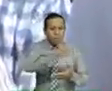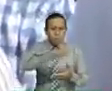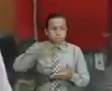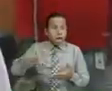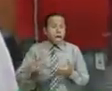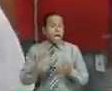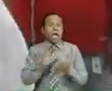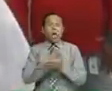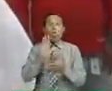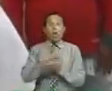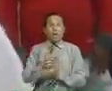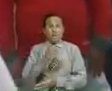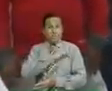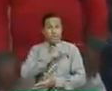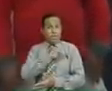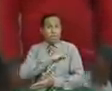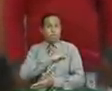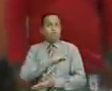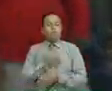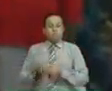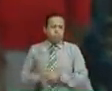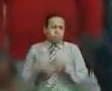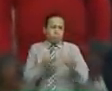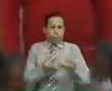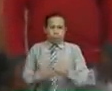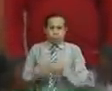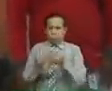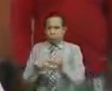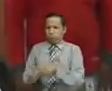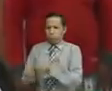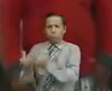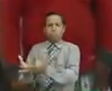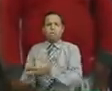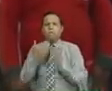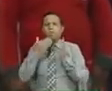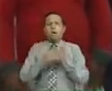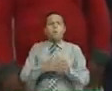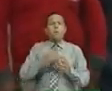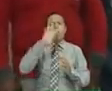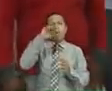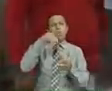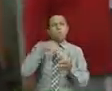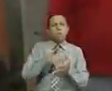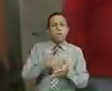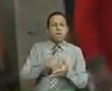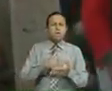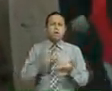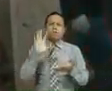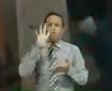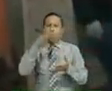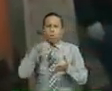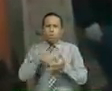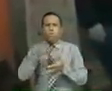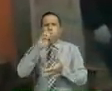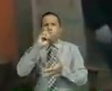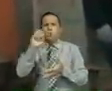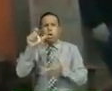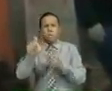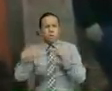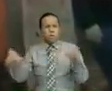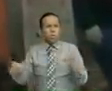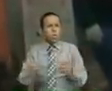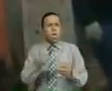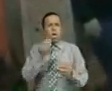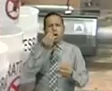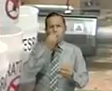municipales. Sergio Toral 1, 4.000 nuevas familias, 4.000 kits de alimentos, de desinfección, mascarillas para cada una